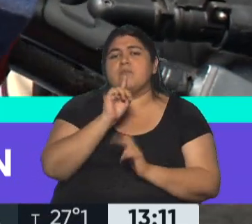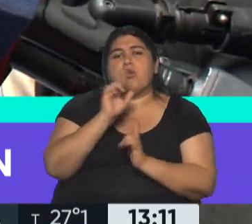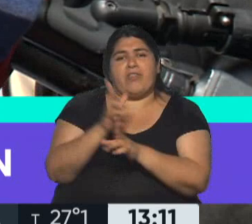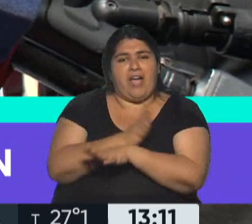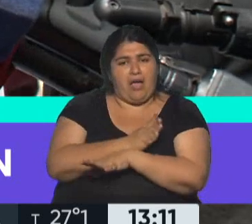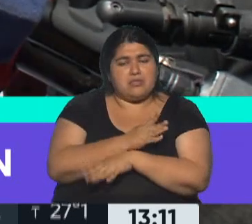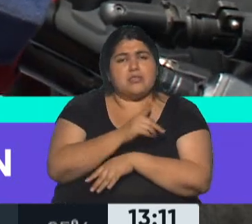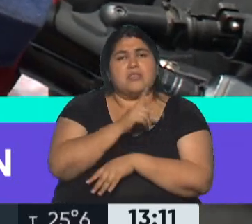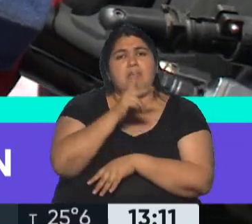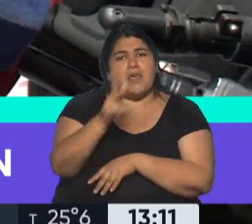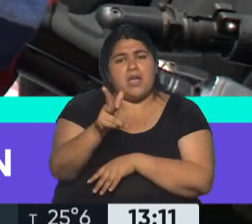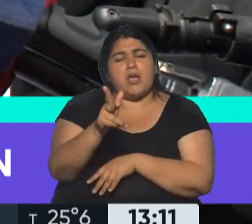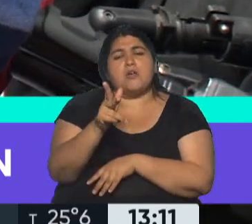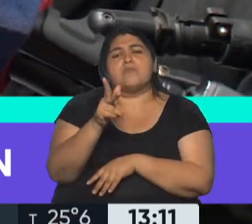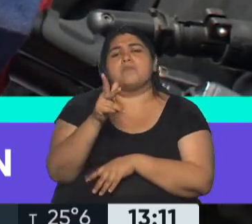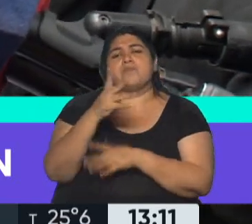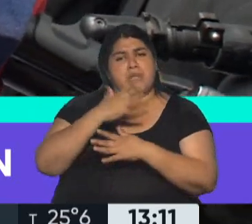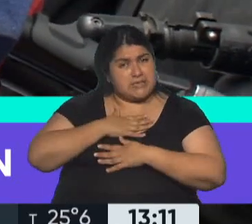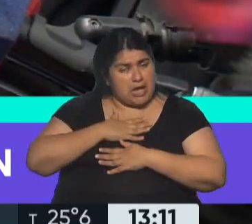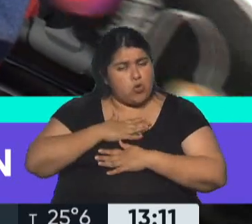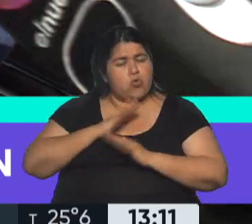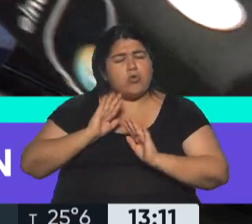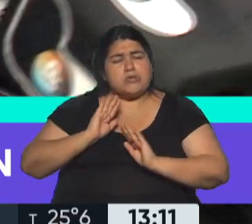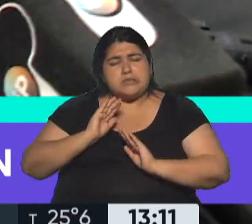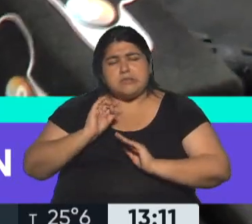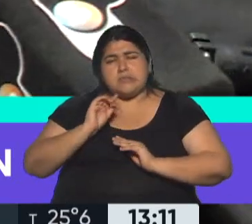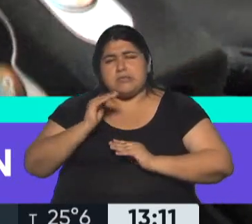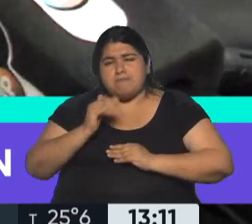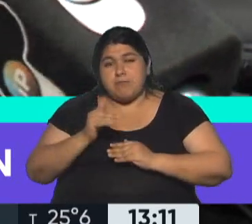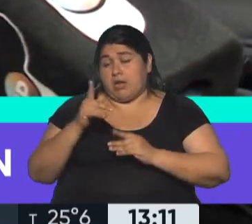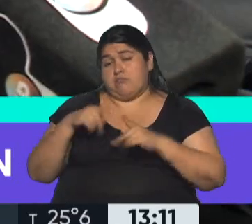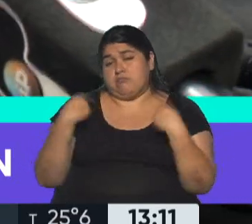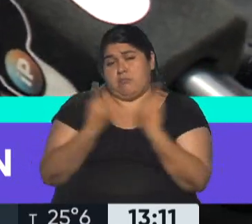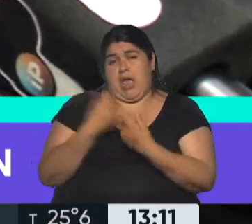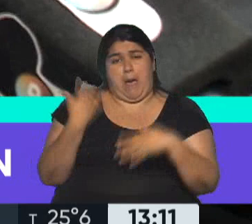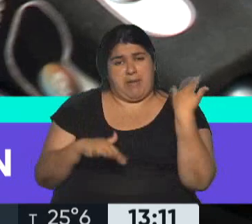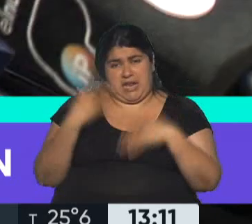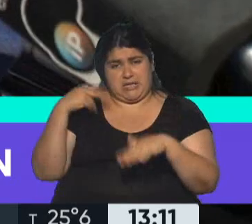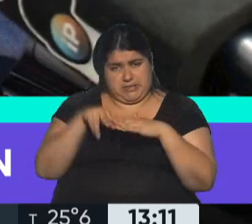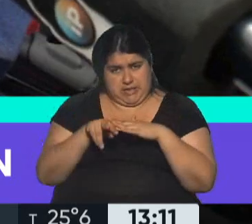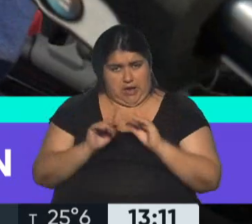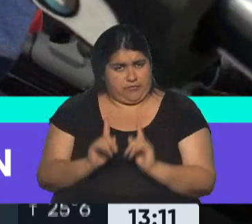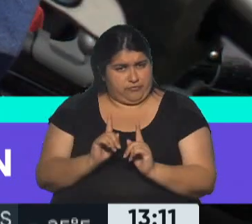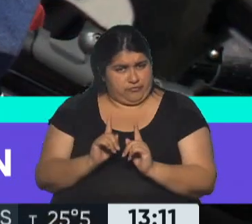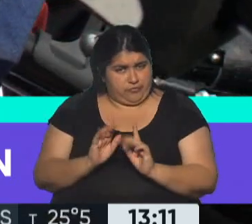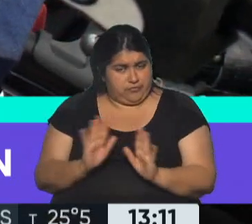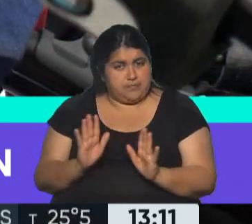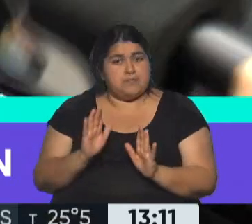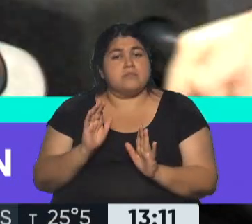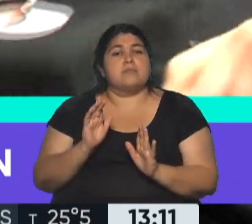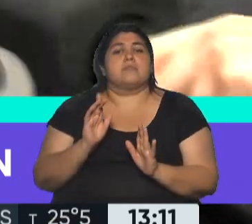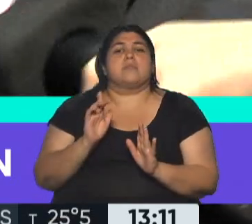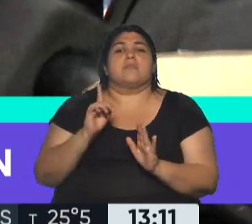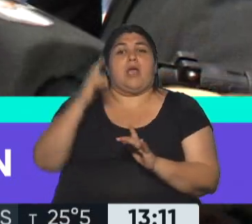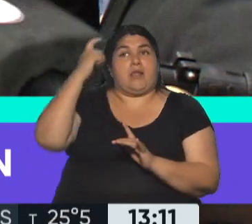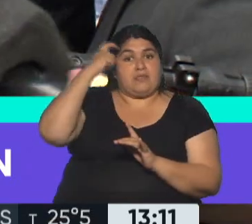Como les he dicho, él críticamente está en terapia intensiva, pero él, afortunadamente, lo que es la